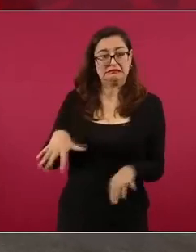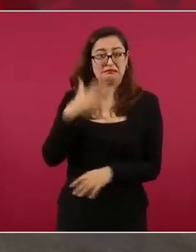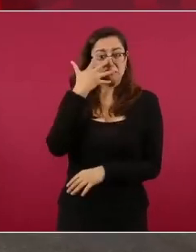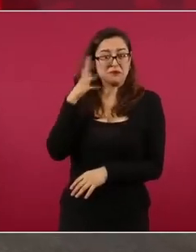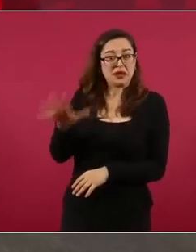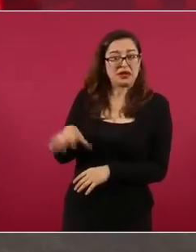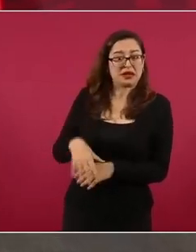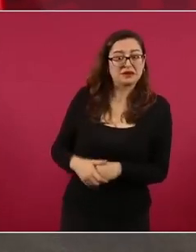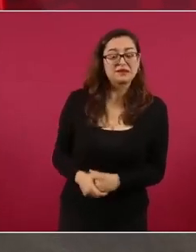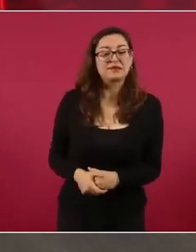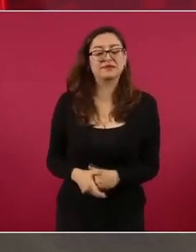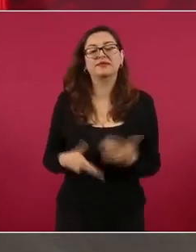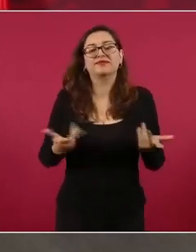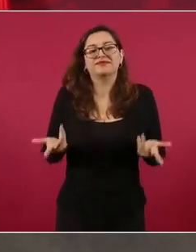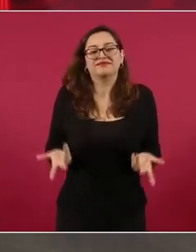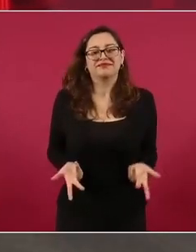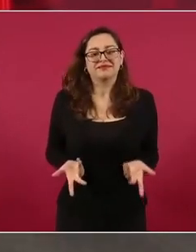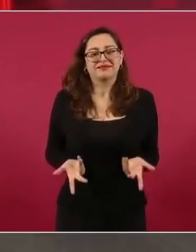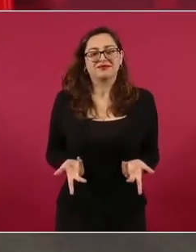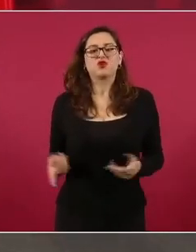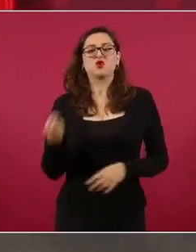¿Cómo